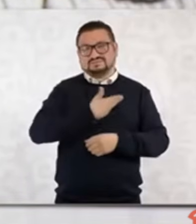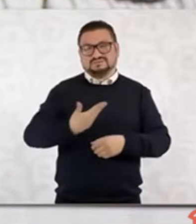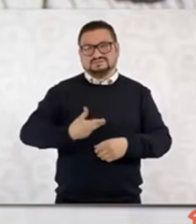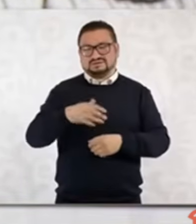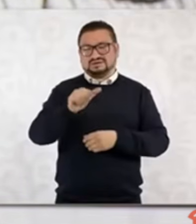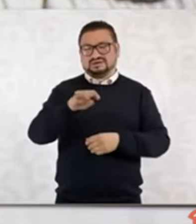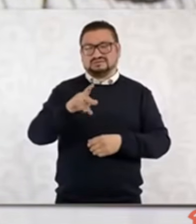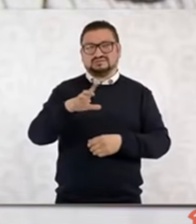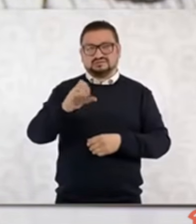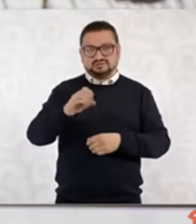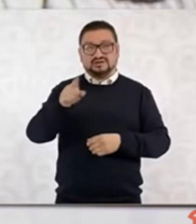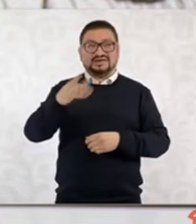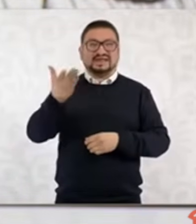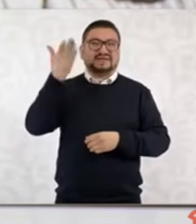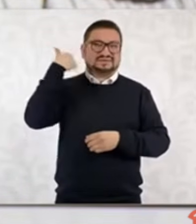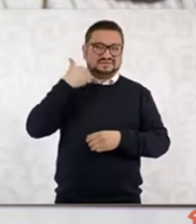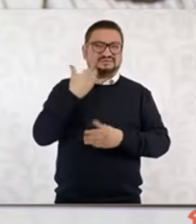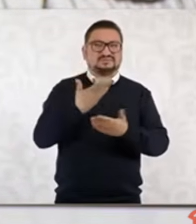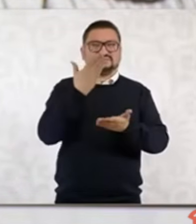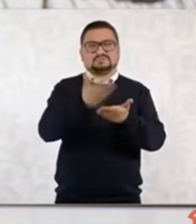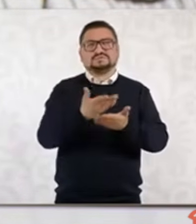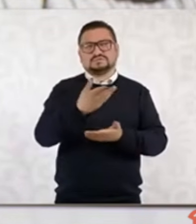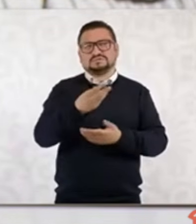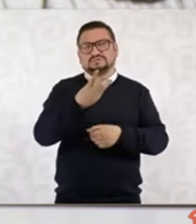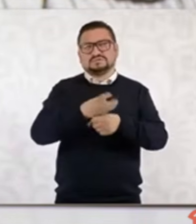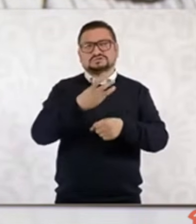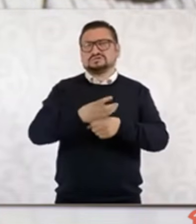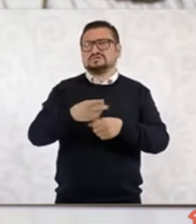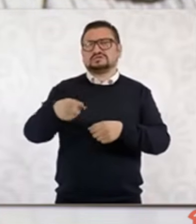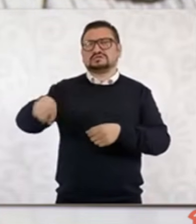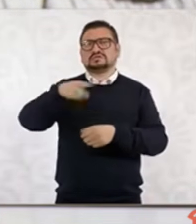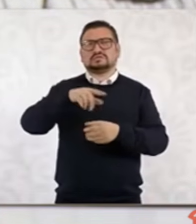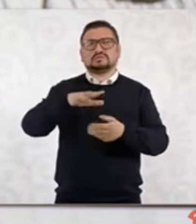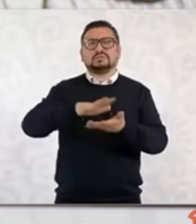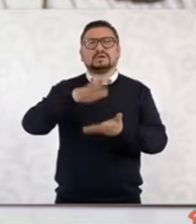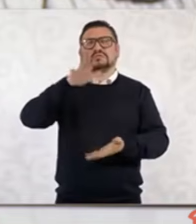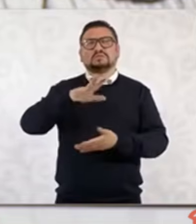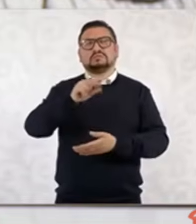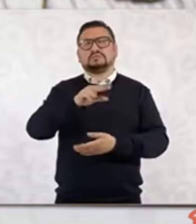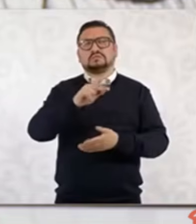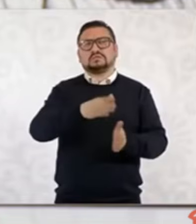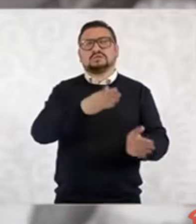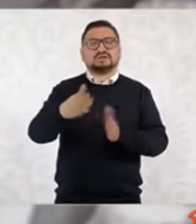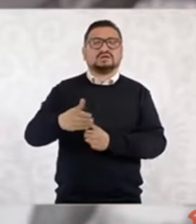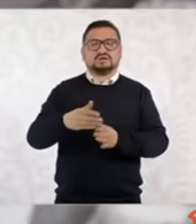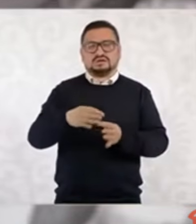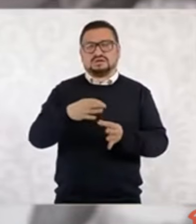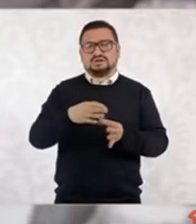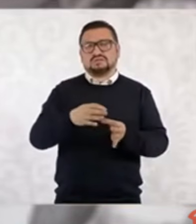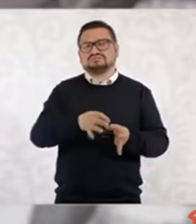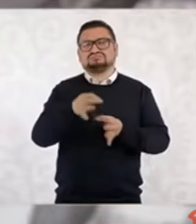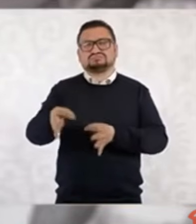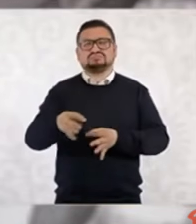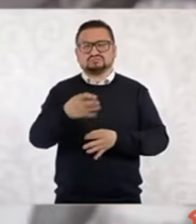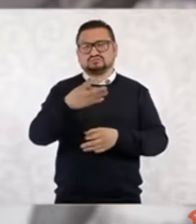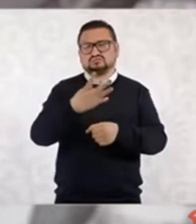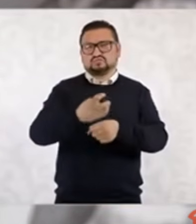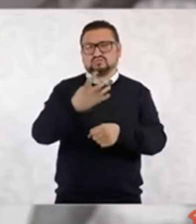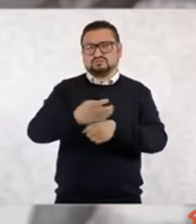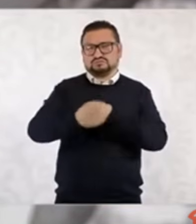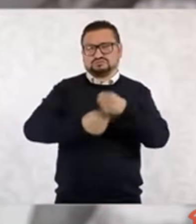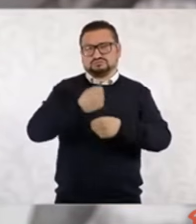la había planteado en el 3º, no hubo la mayoría calificada y se fue hasta el 4º año de la